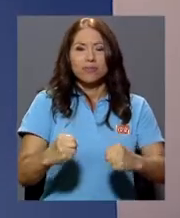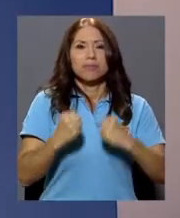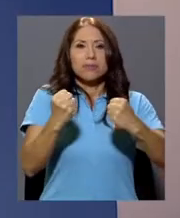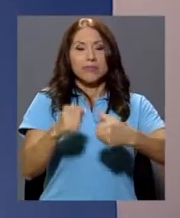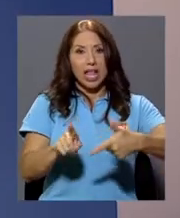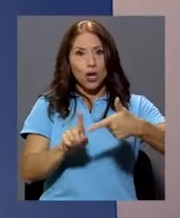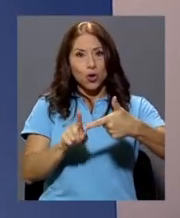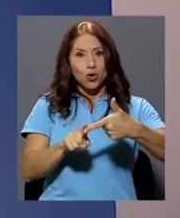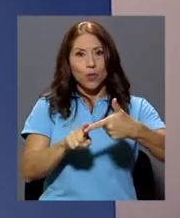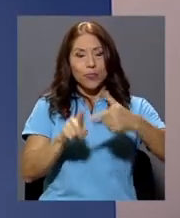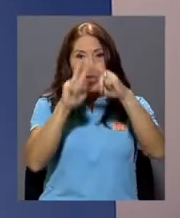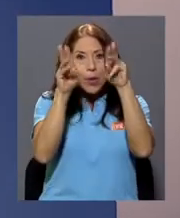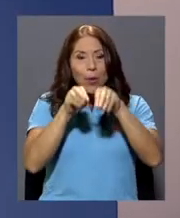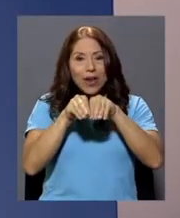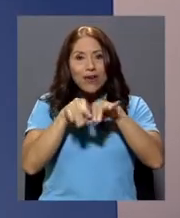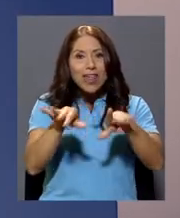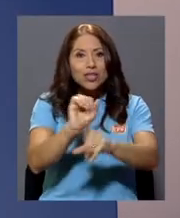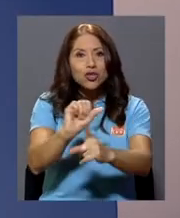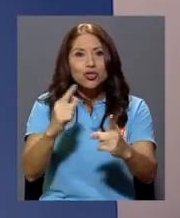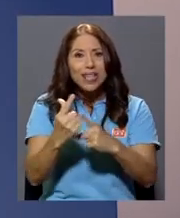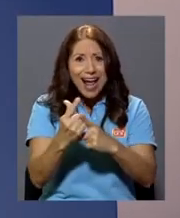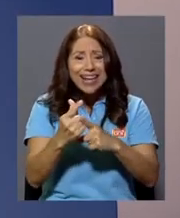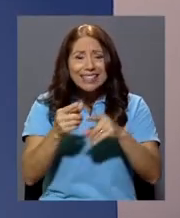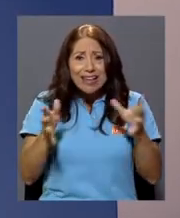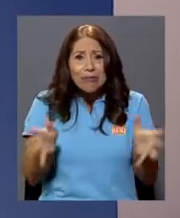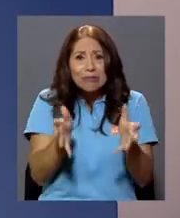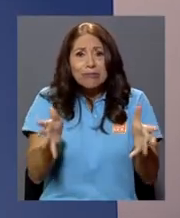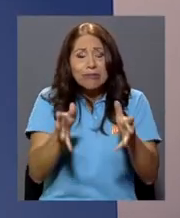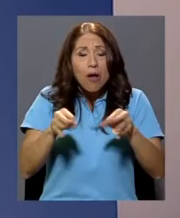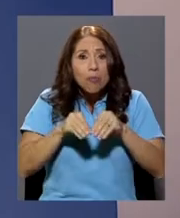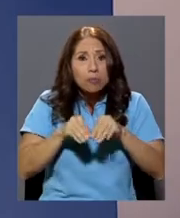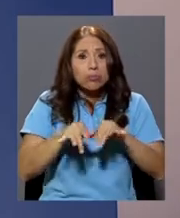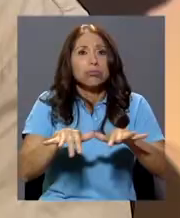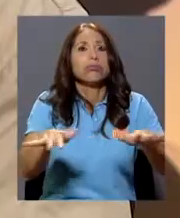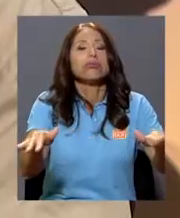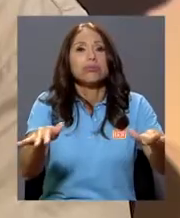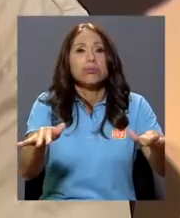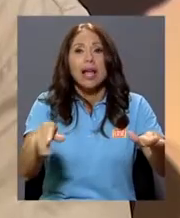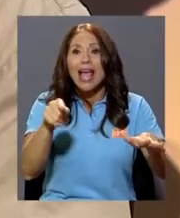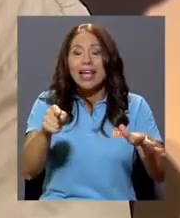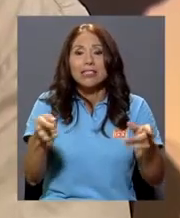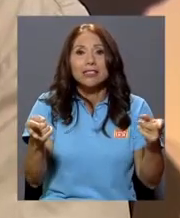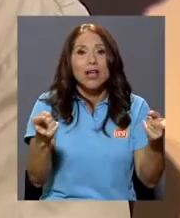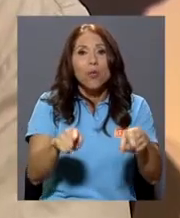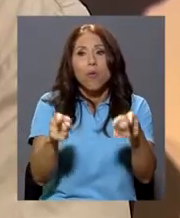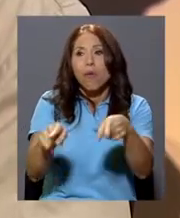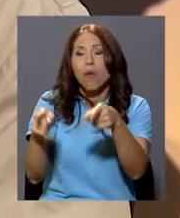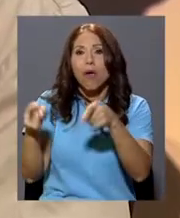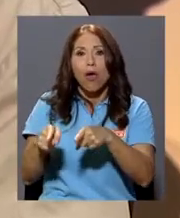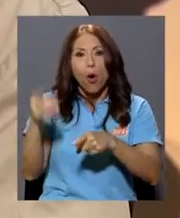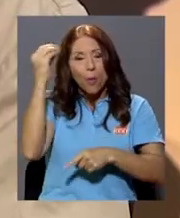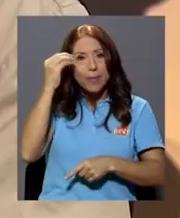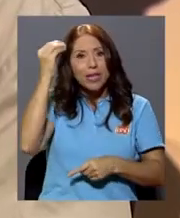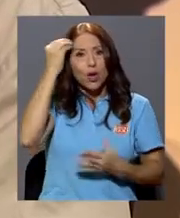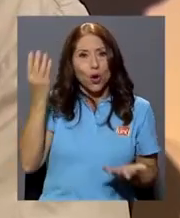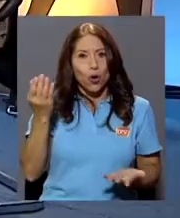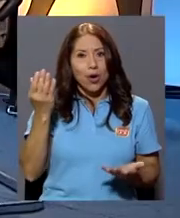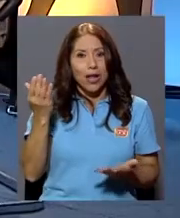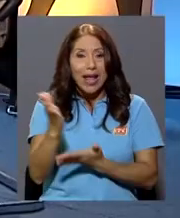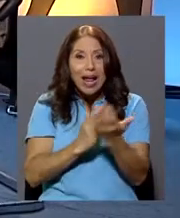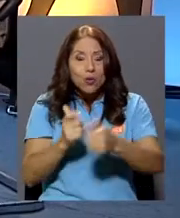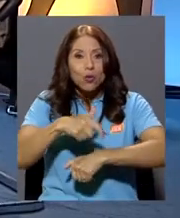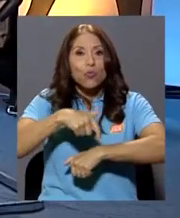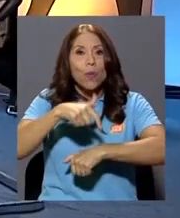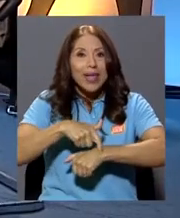es cómo las redes sociales atomizan verdaderamente y detonan en algo que es el generador de opinión, que en momentos determinados